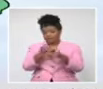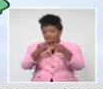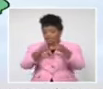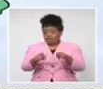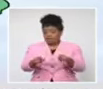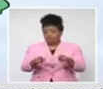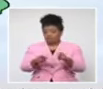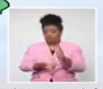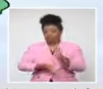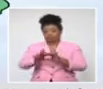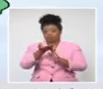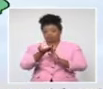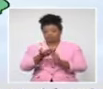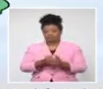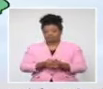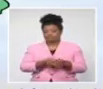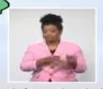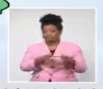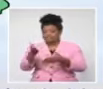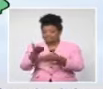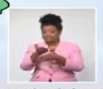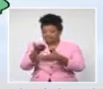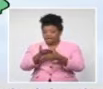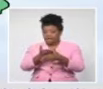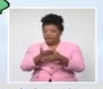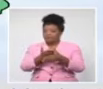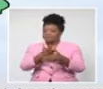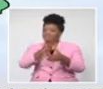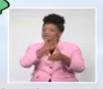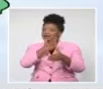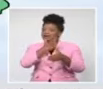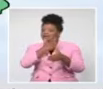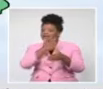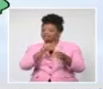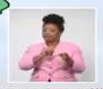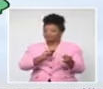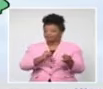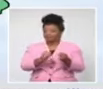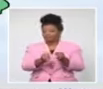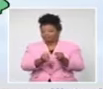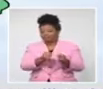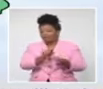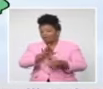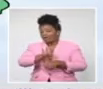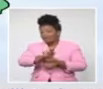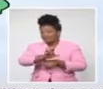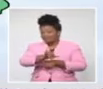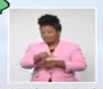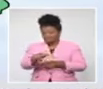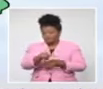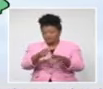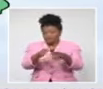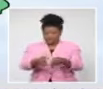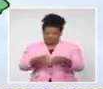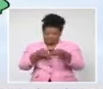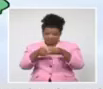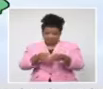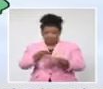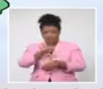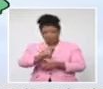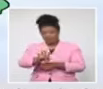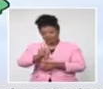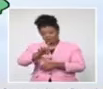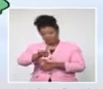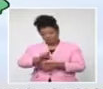elevada. Santiago quiere bajar, ya con 46, igual que Granma, 41. Son